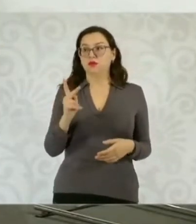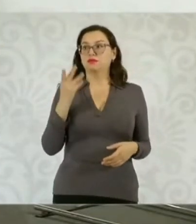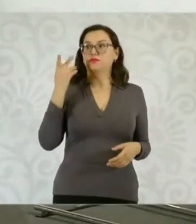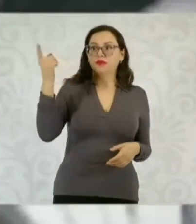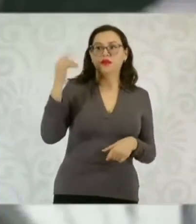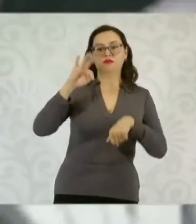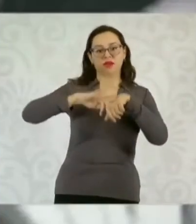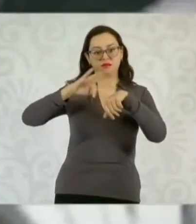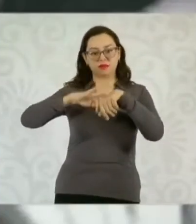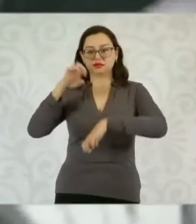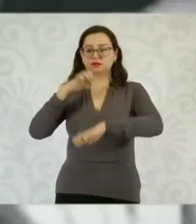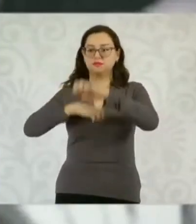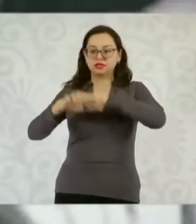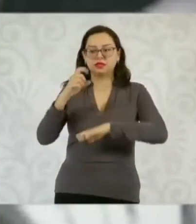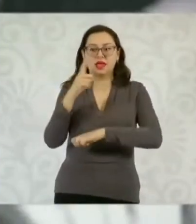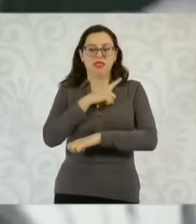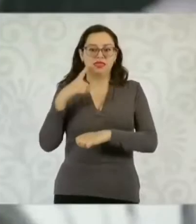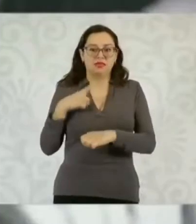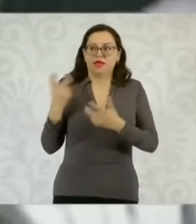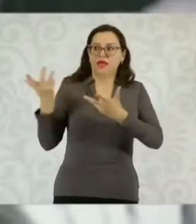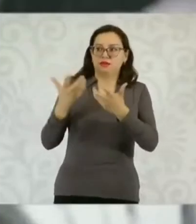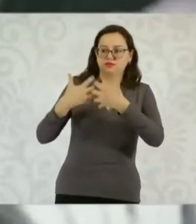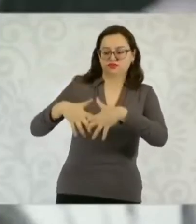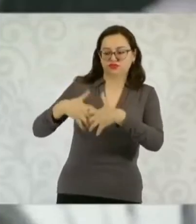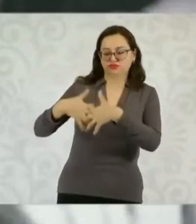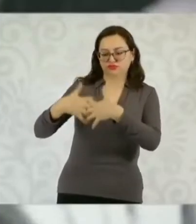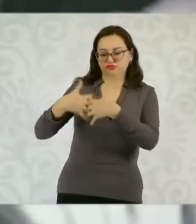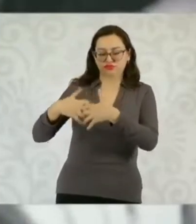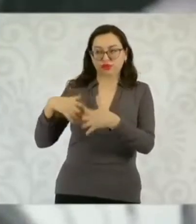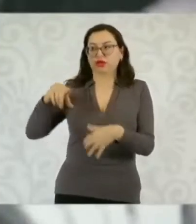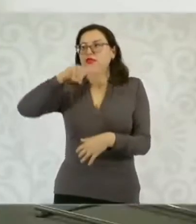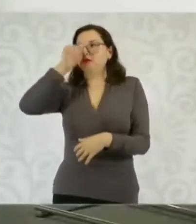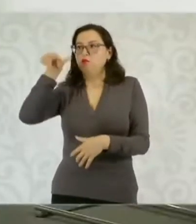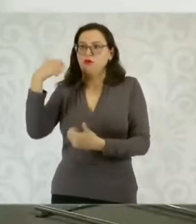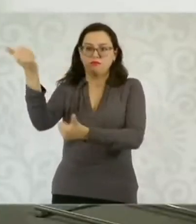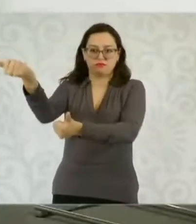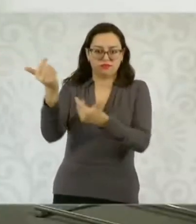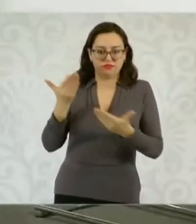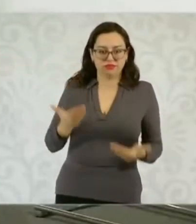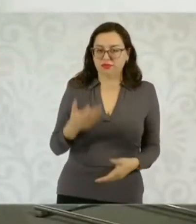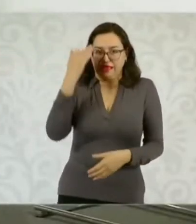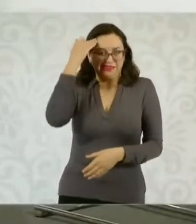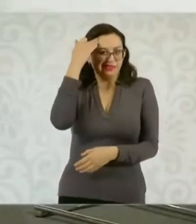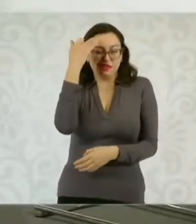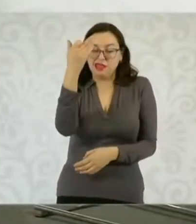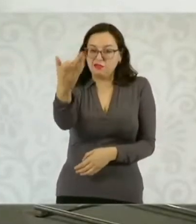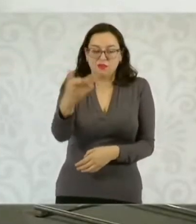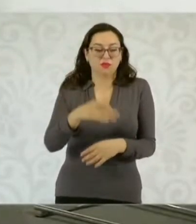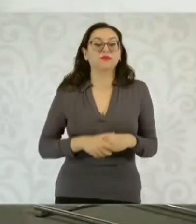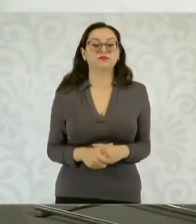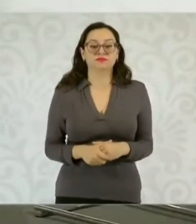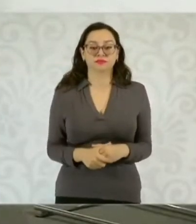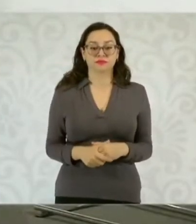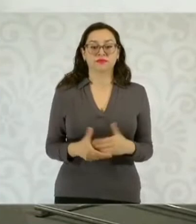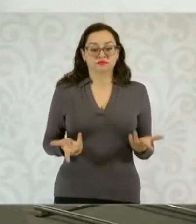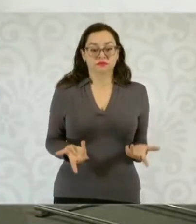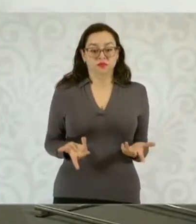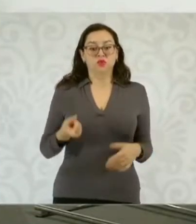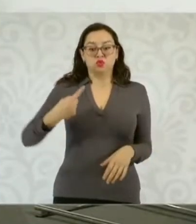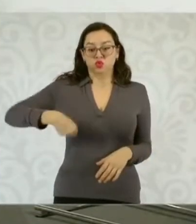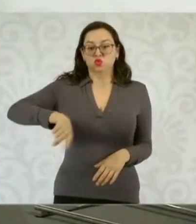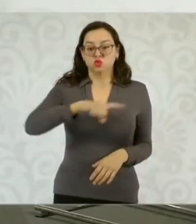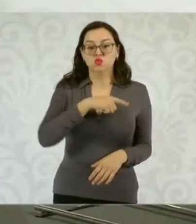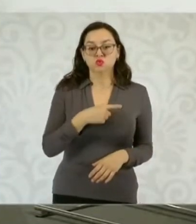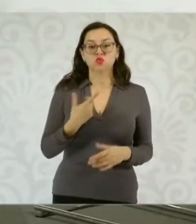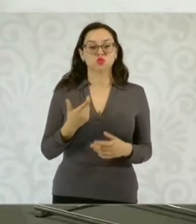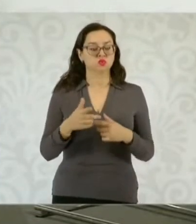para distribuir, para generar sus cadenas de suministro, para entregar en estos términos. Eso sería lo que esperamos